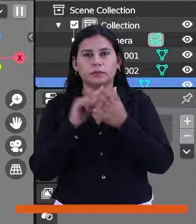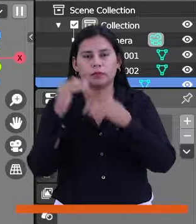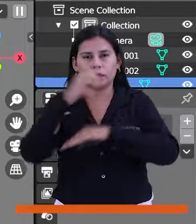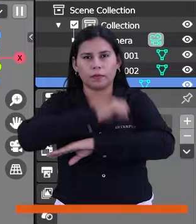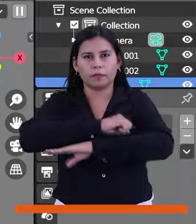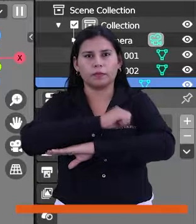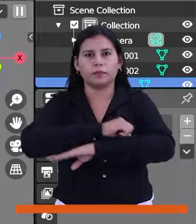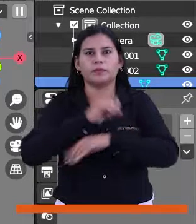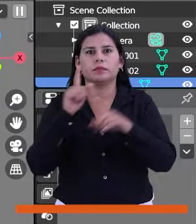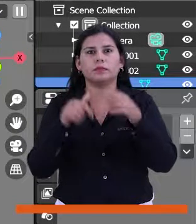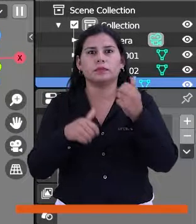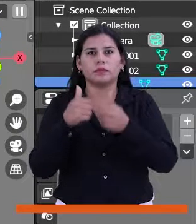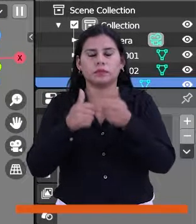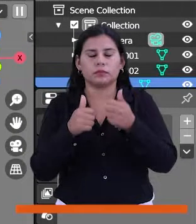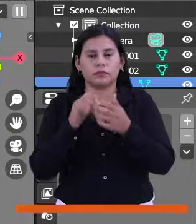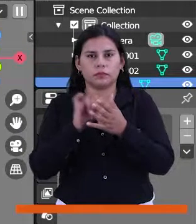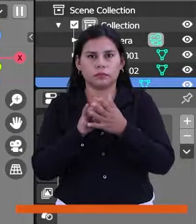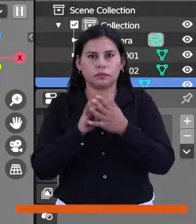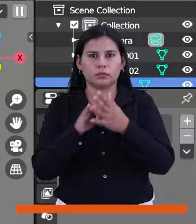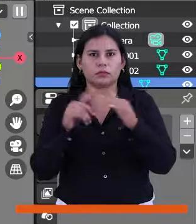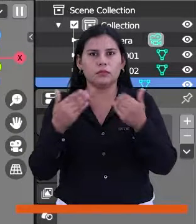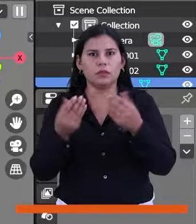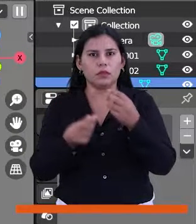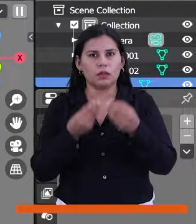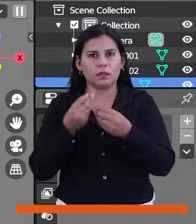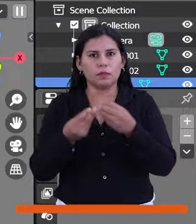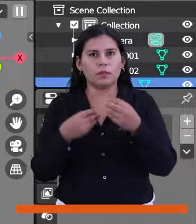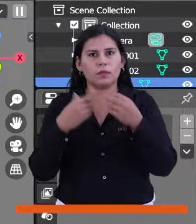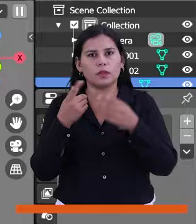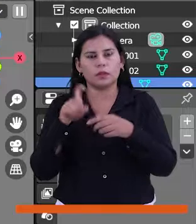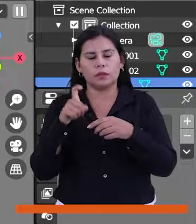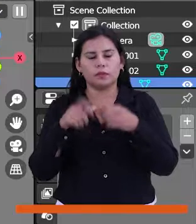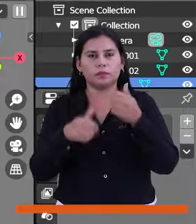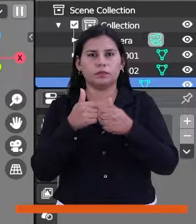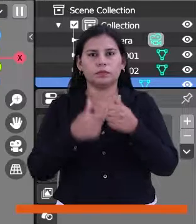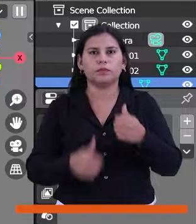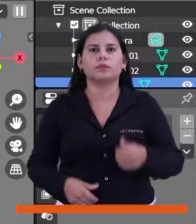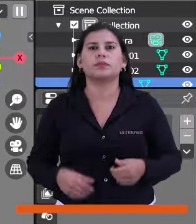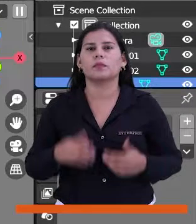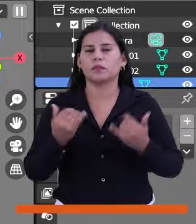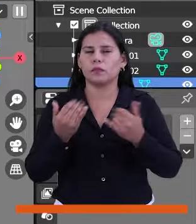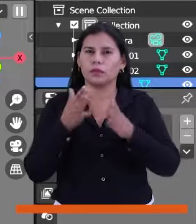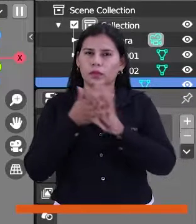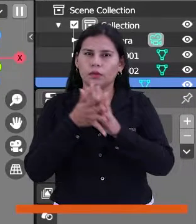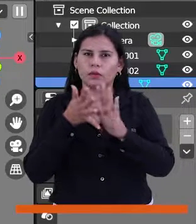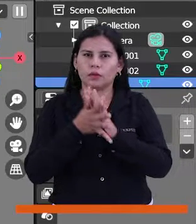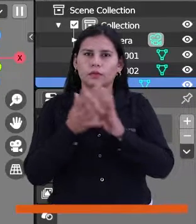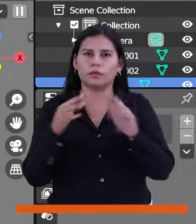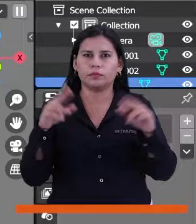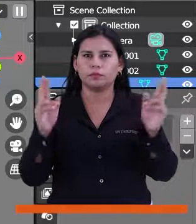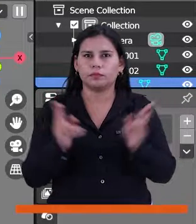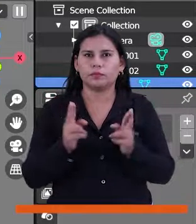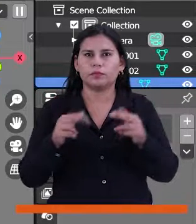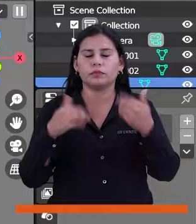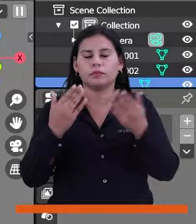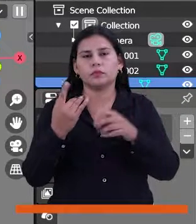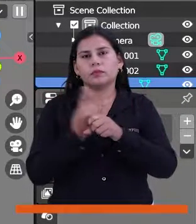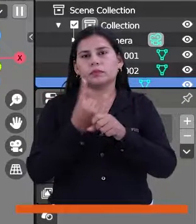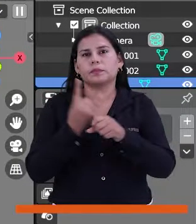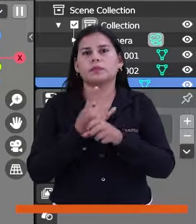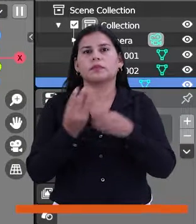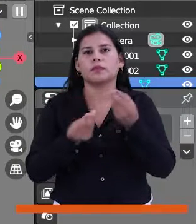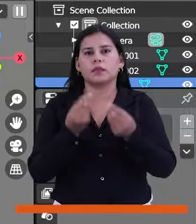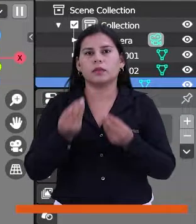ventana del editor de nodos. Ya vamos a ver cómo funciona este editor de nodos un poco, en nuestro caso, para aplicar